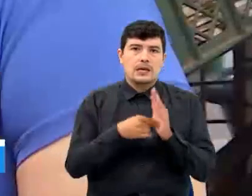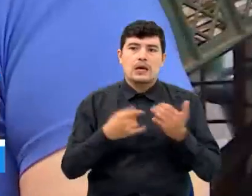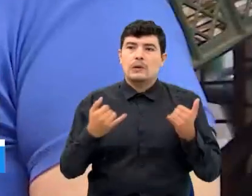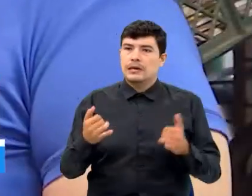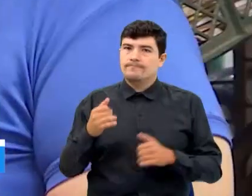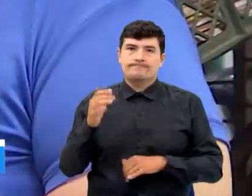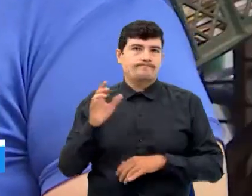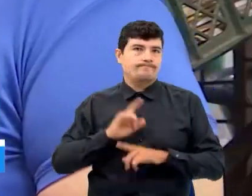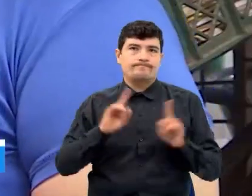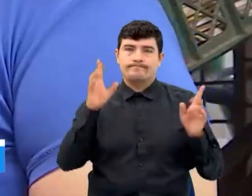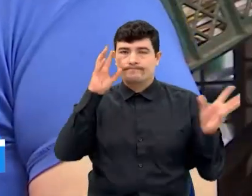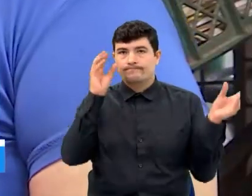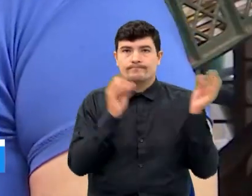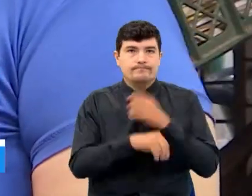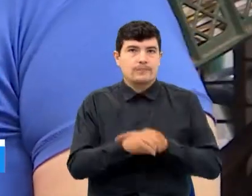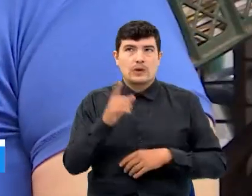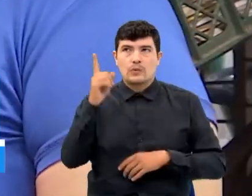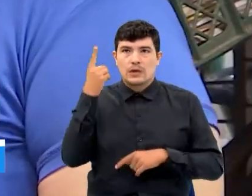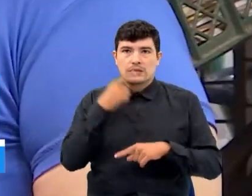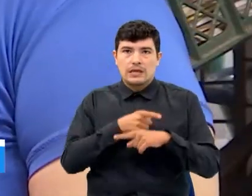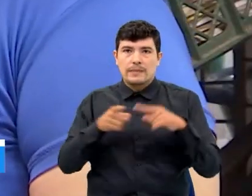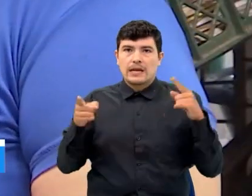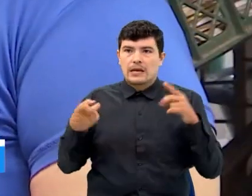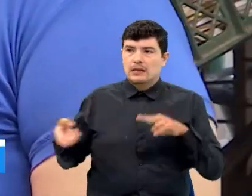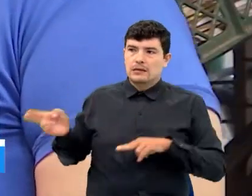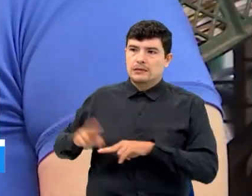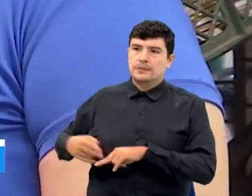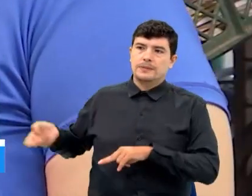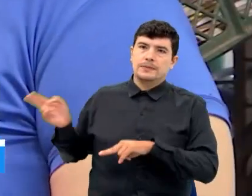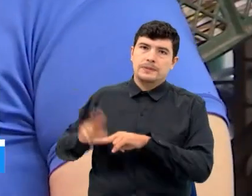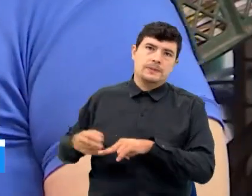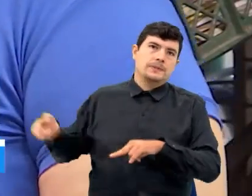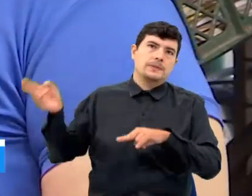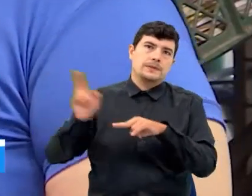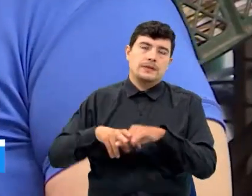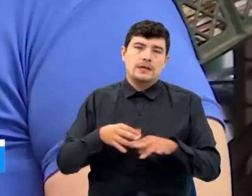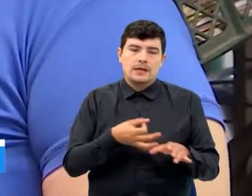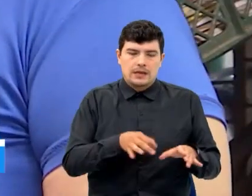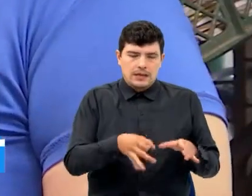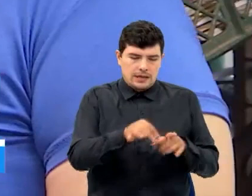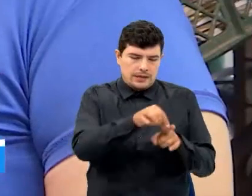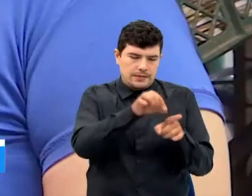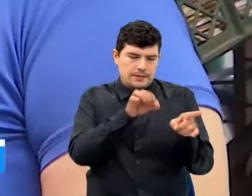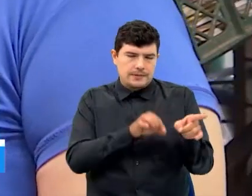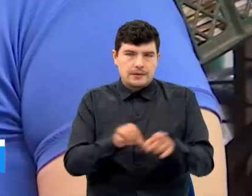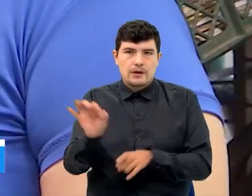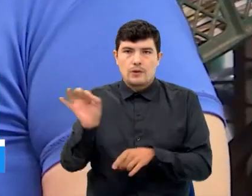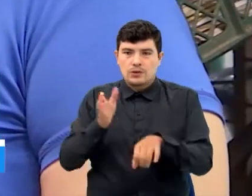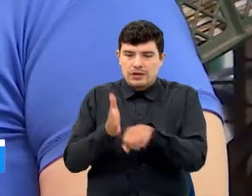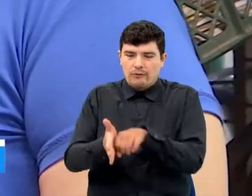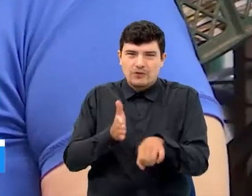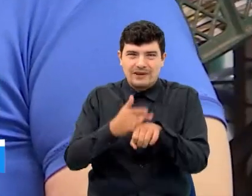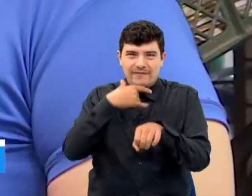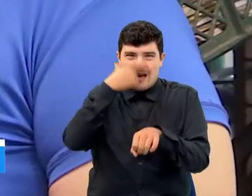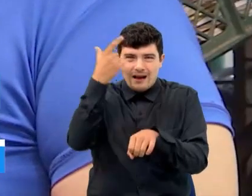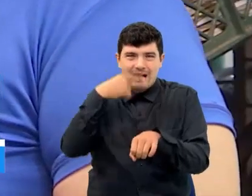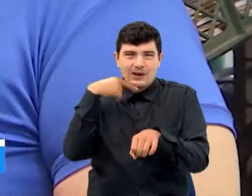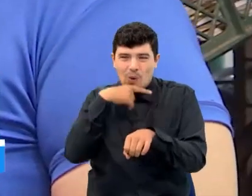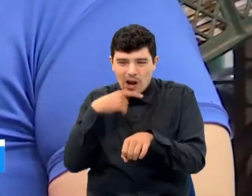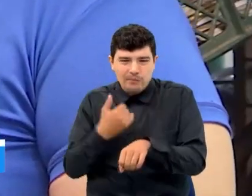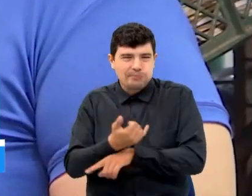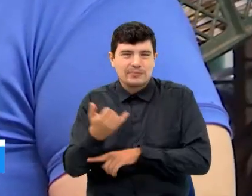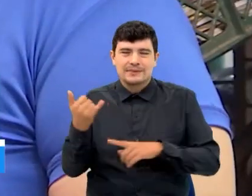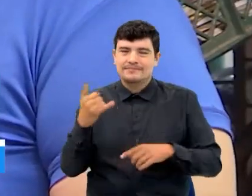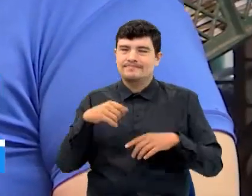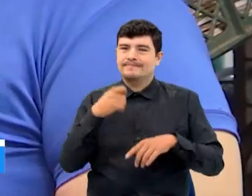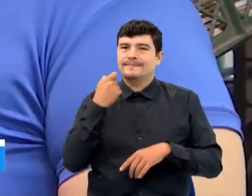Más o menos una semana y media se han aumentado un poco más lo que es la alberga y la cabezona y esas cosas. Se han venido por el